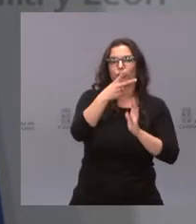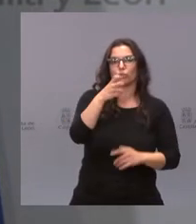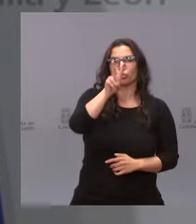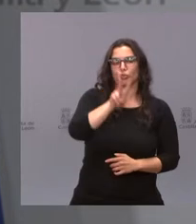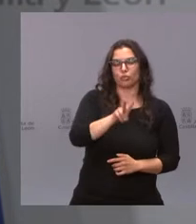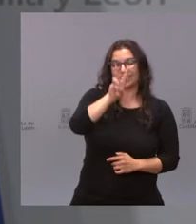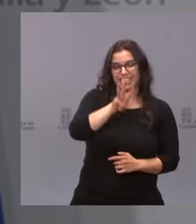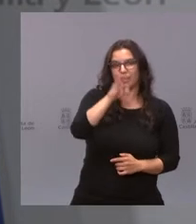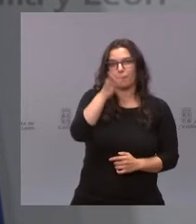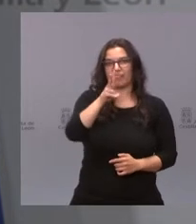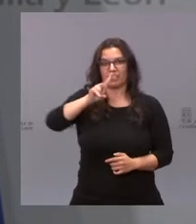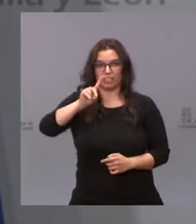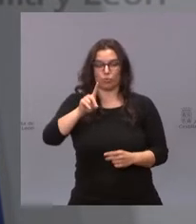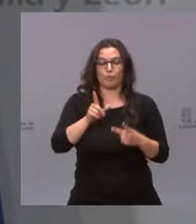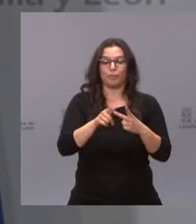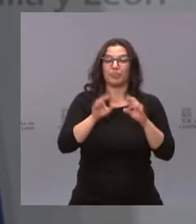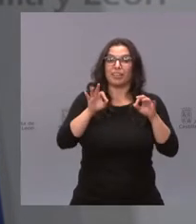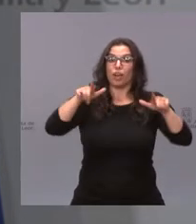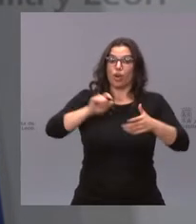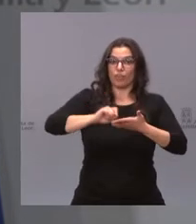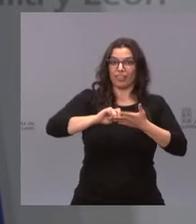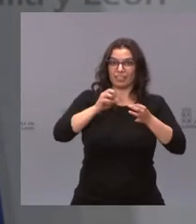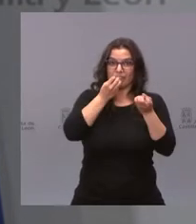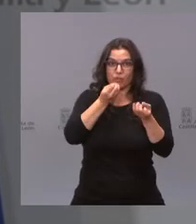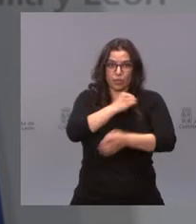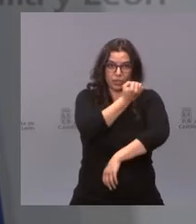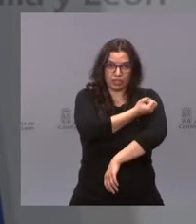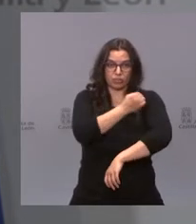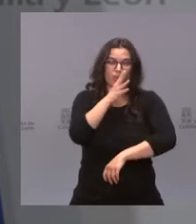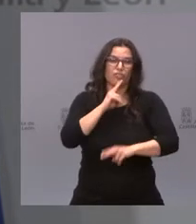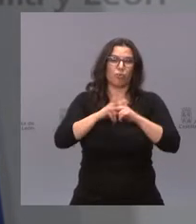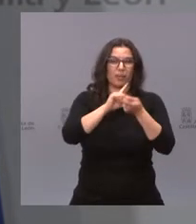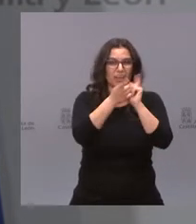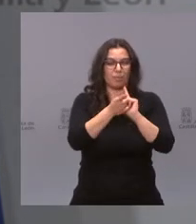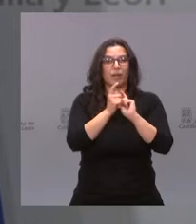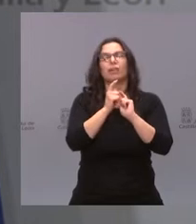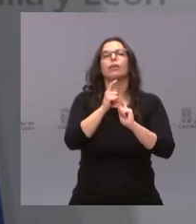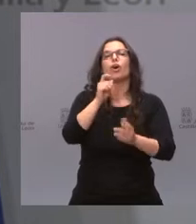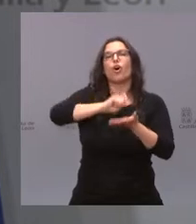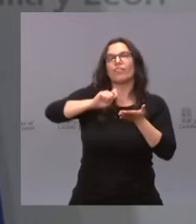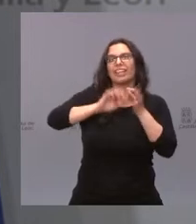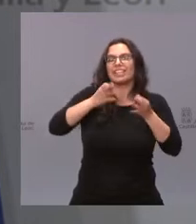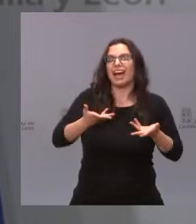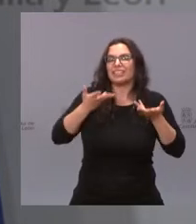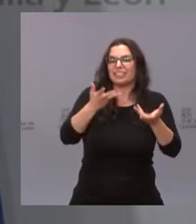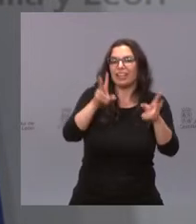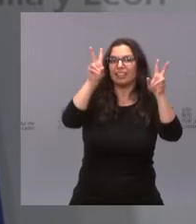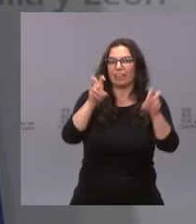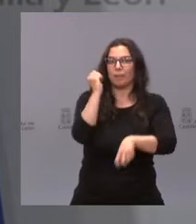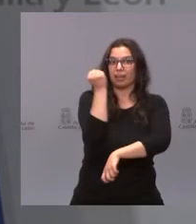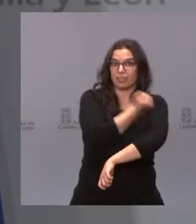203/21. Estas oficinas, nuestras oficinas de información y registro, que pasan a ser denominadas ahora oficinas de asistencia en materia de